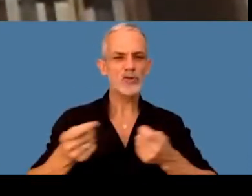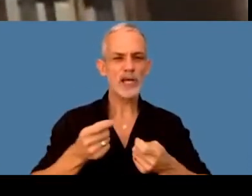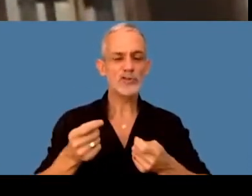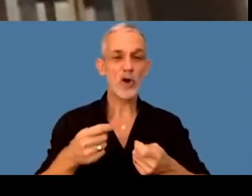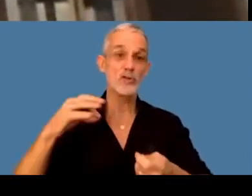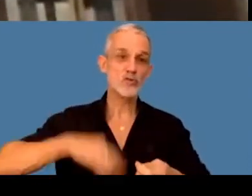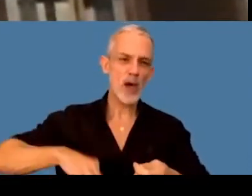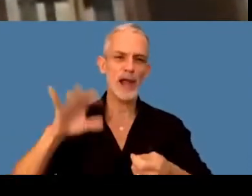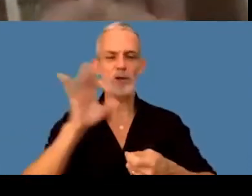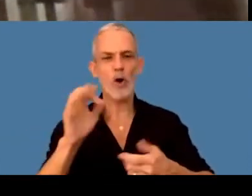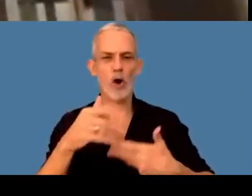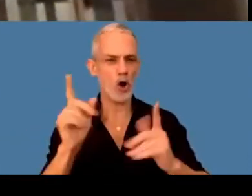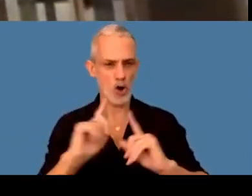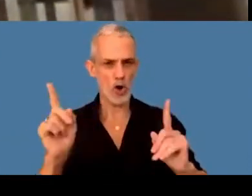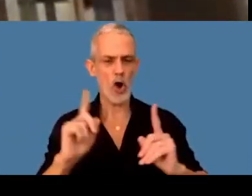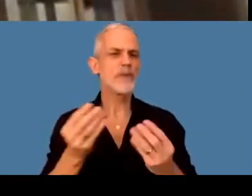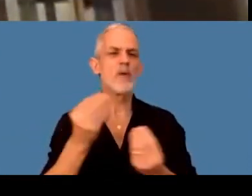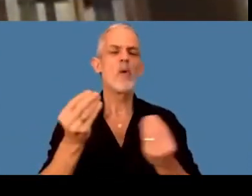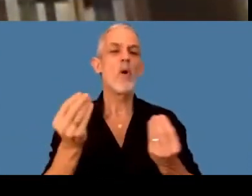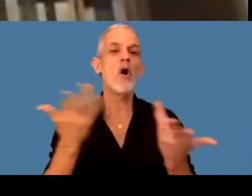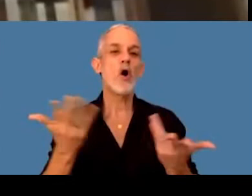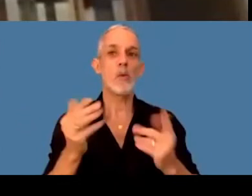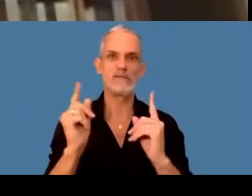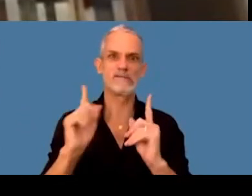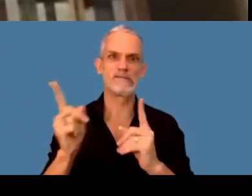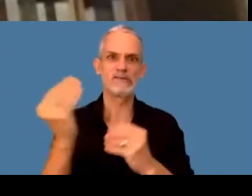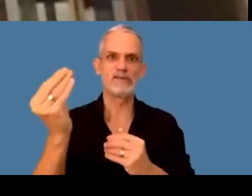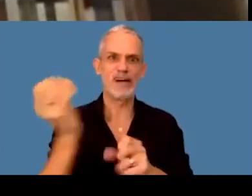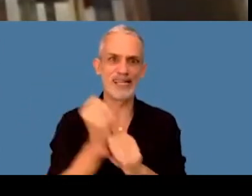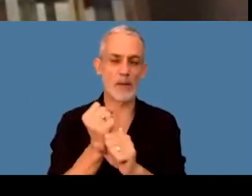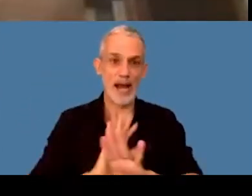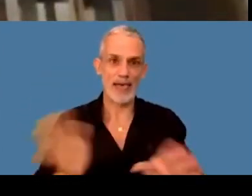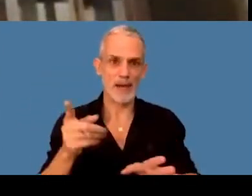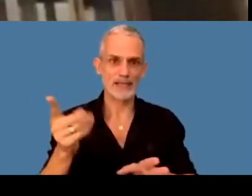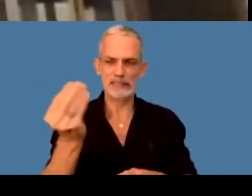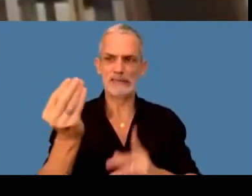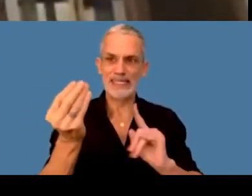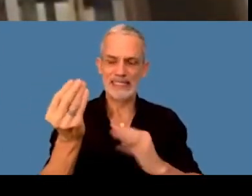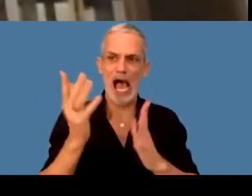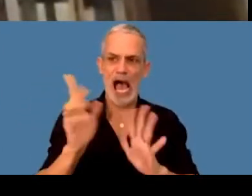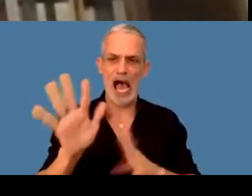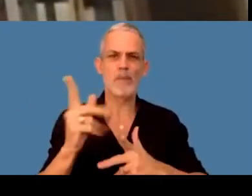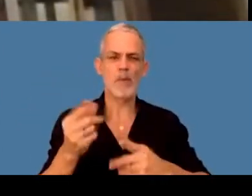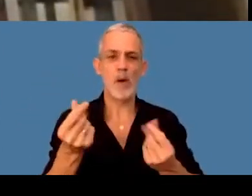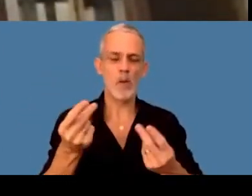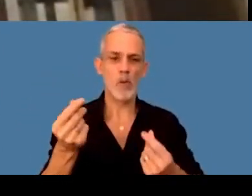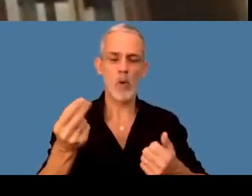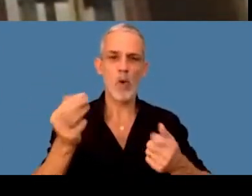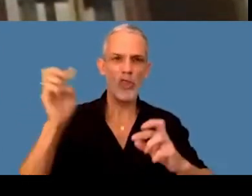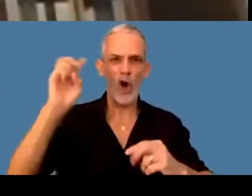salarios u otras cuestiones, se va a discutir cómo se mantienen los puestos de trabajo. Porque las devaluaciones que se